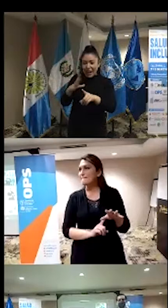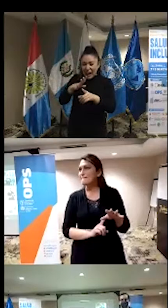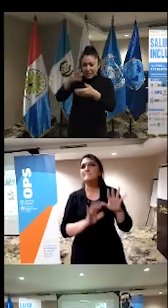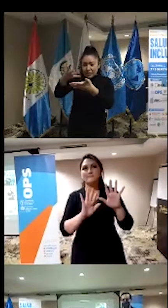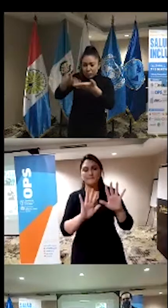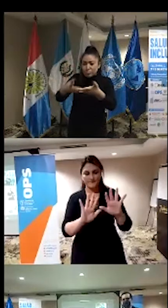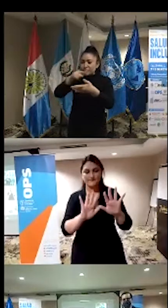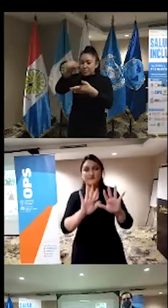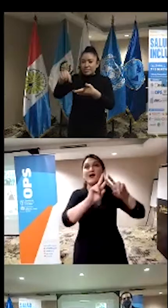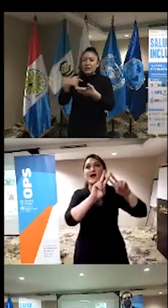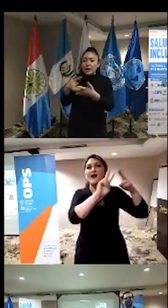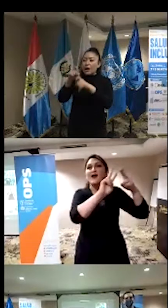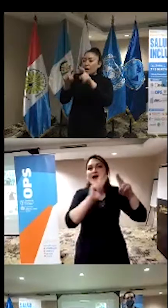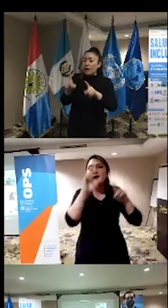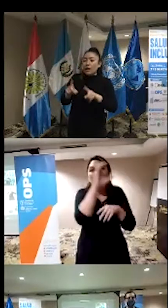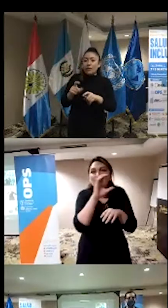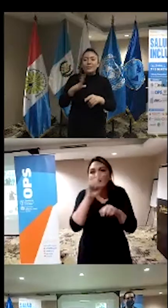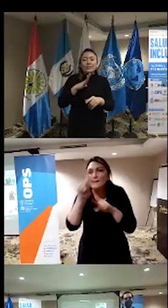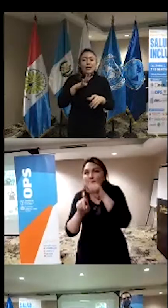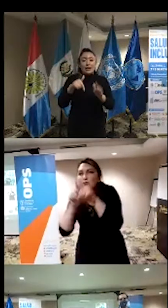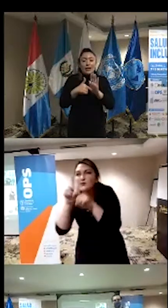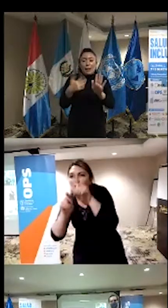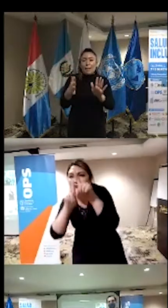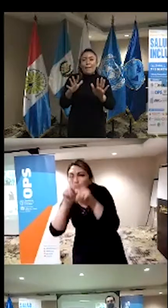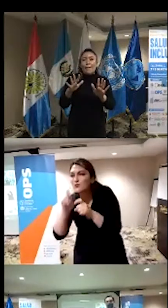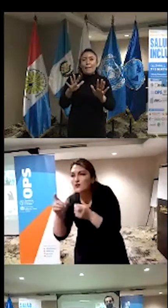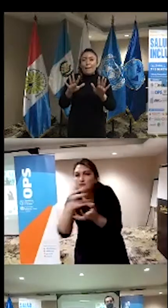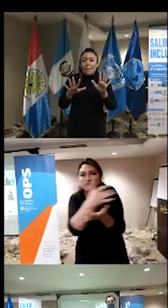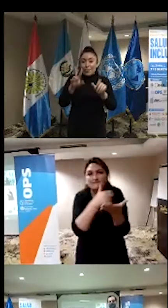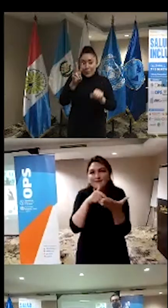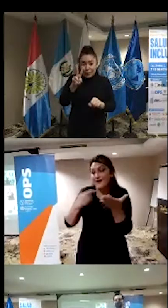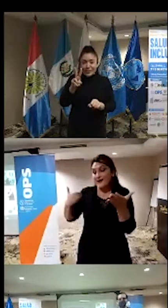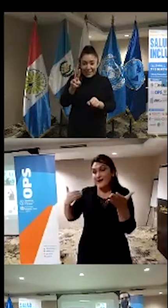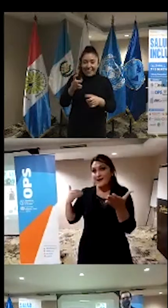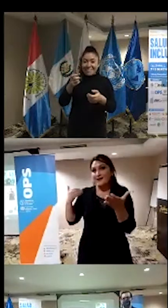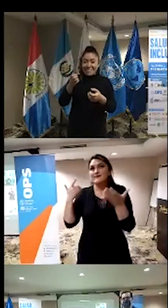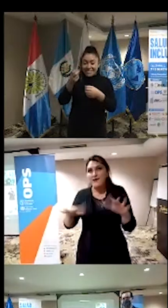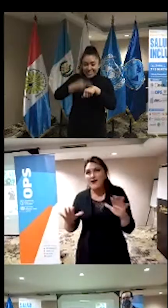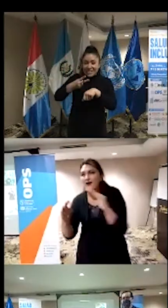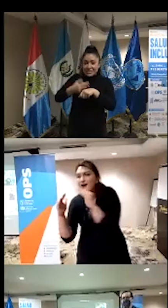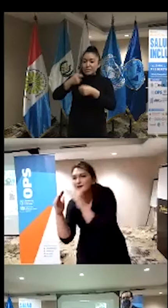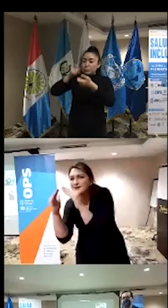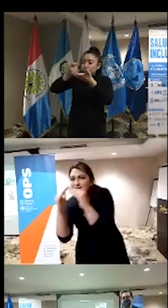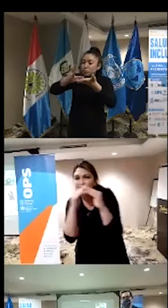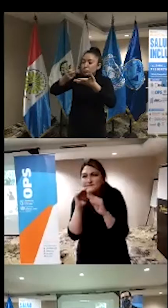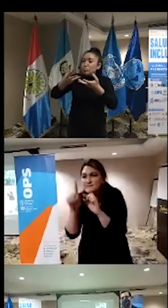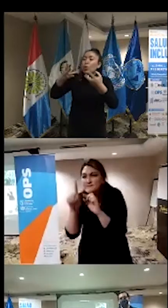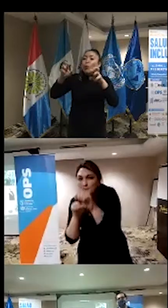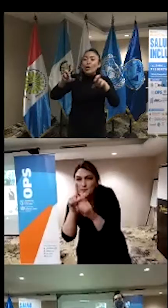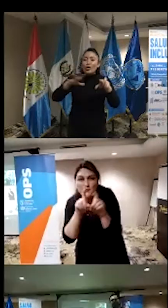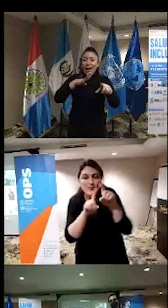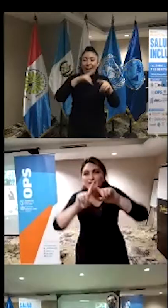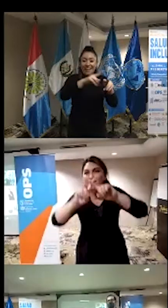años, se dice que es el 12º censo de vivienda y 7º de población, y